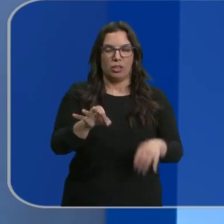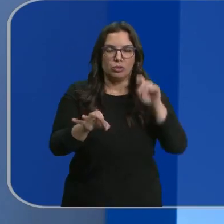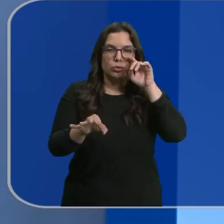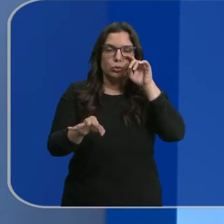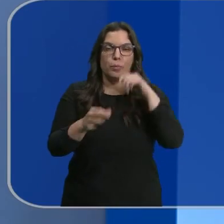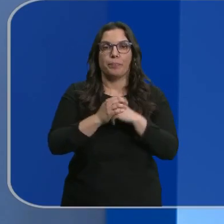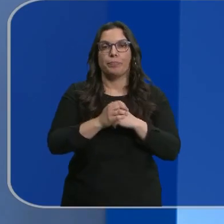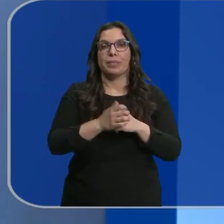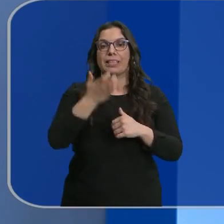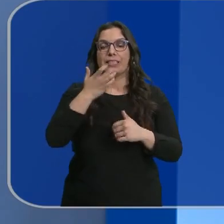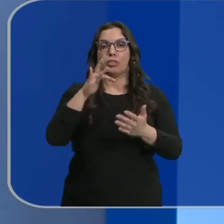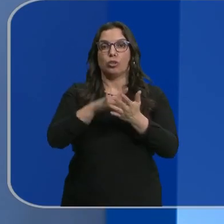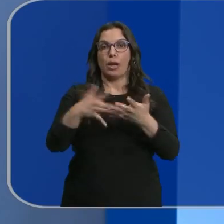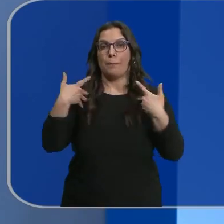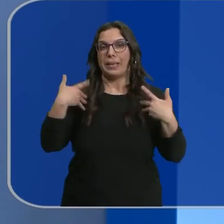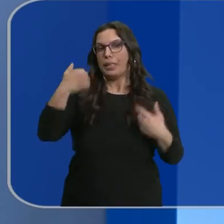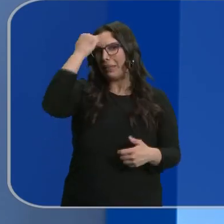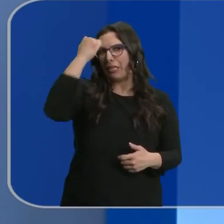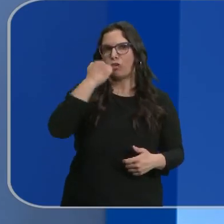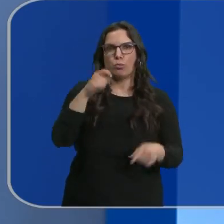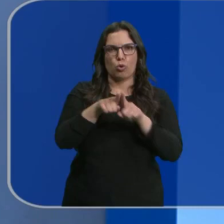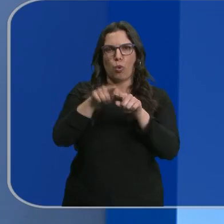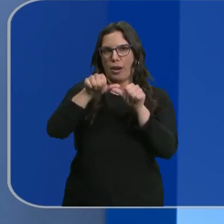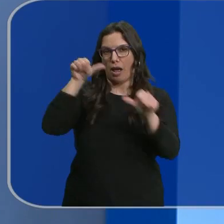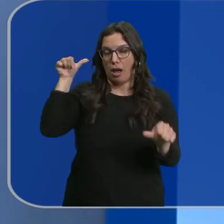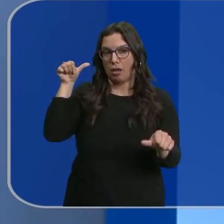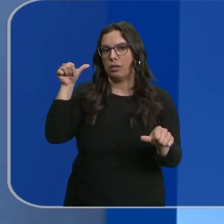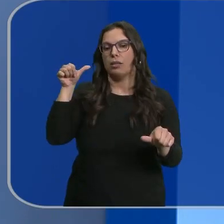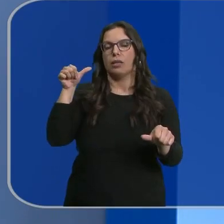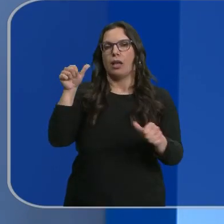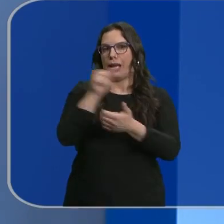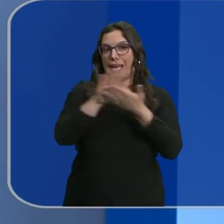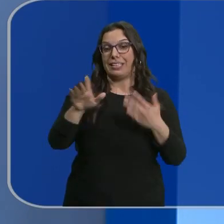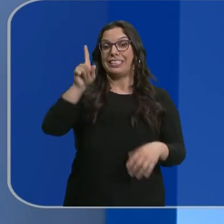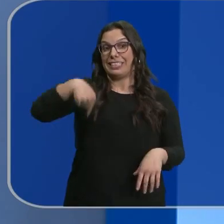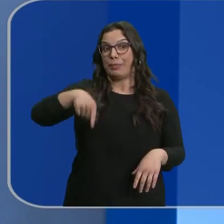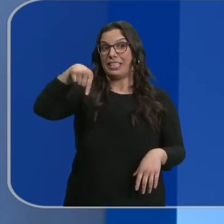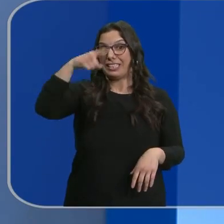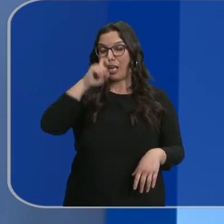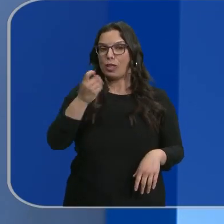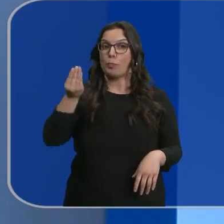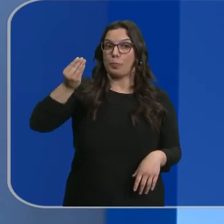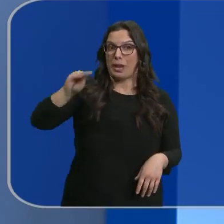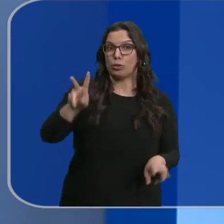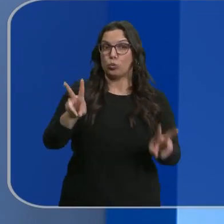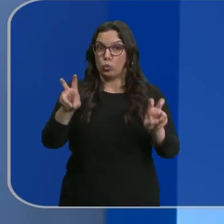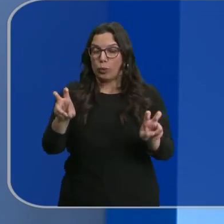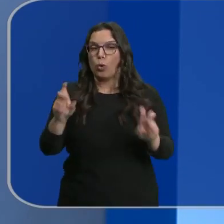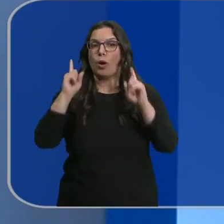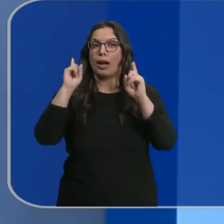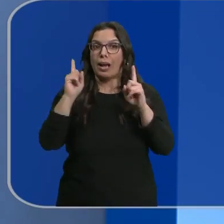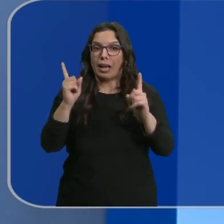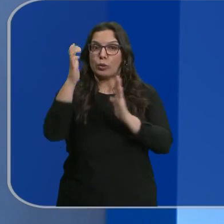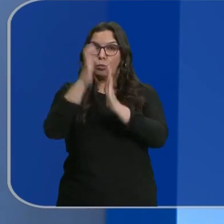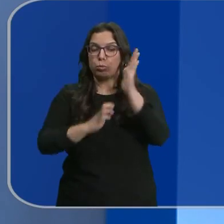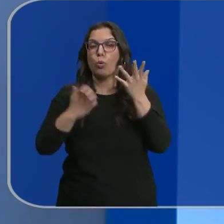exentos las víctimas de terrorismo igual que otros años. Y este año se incorpora también como novedad en el caso